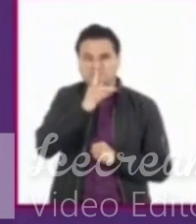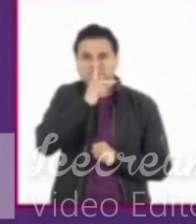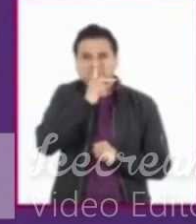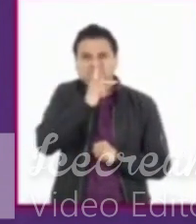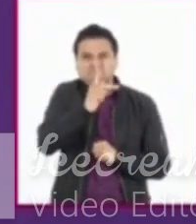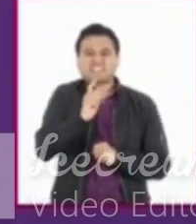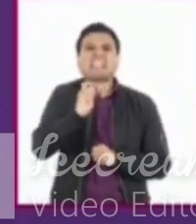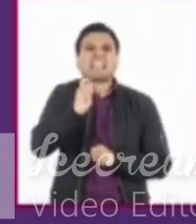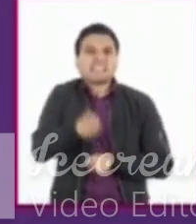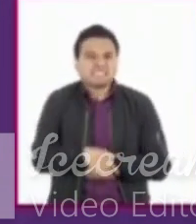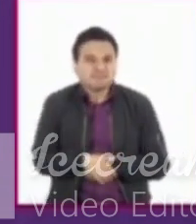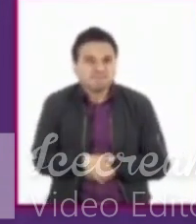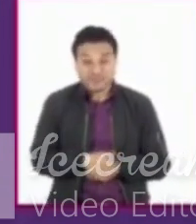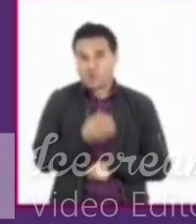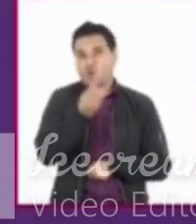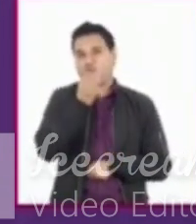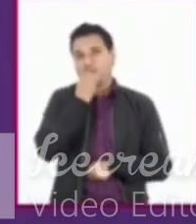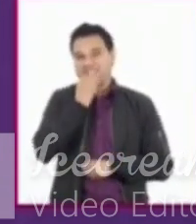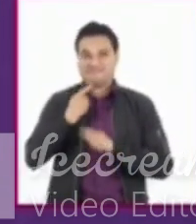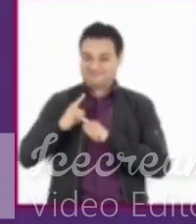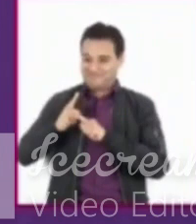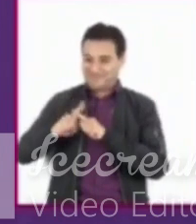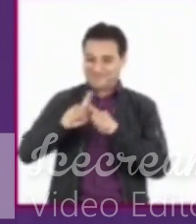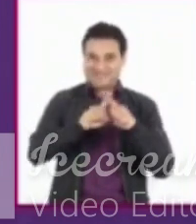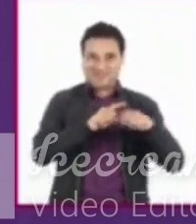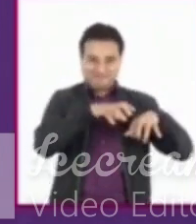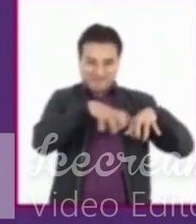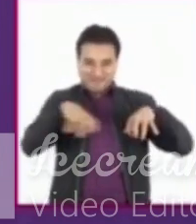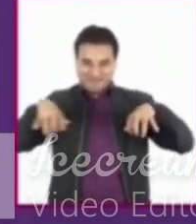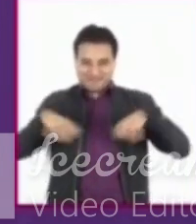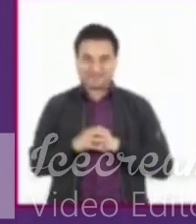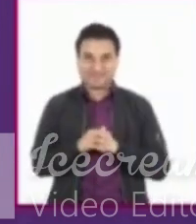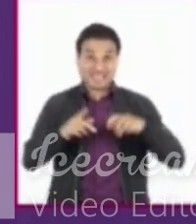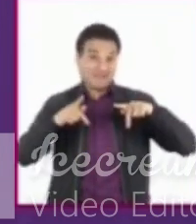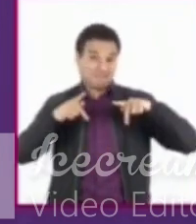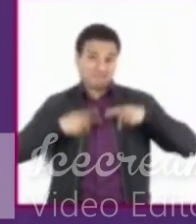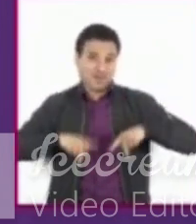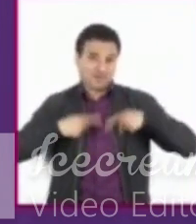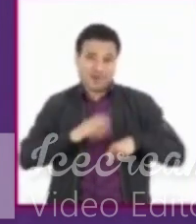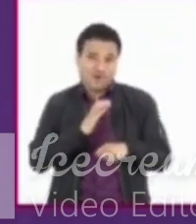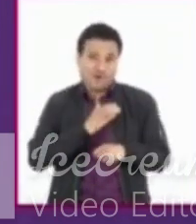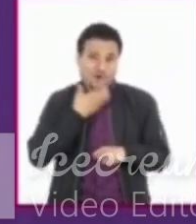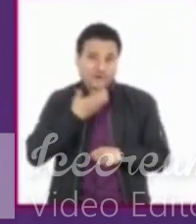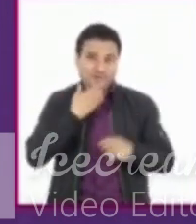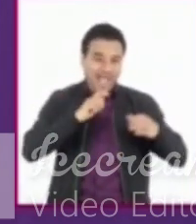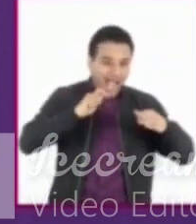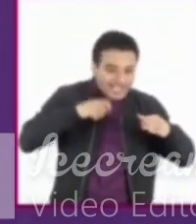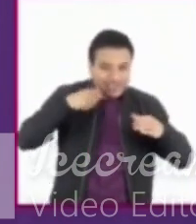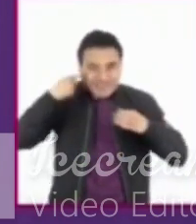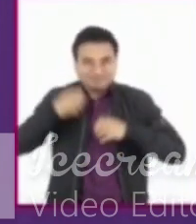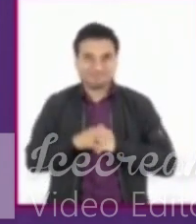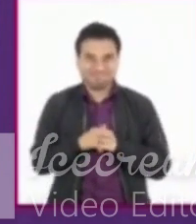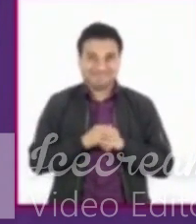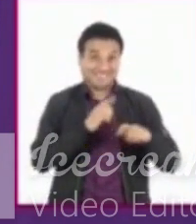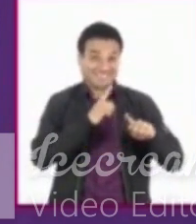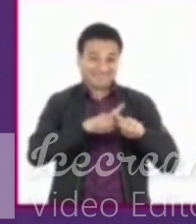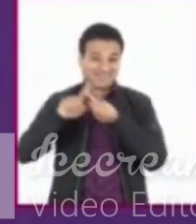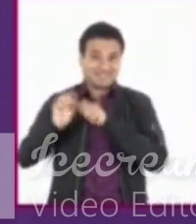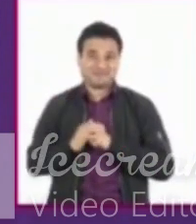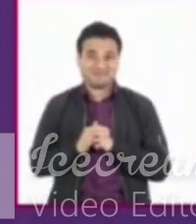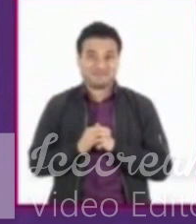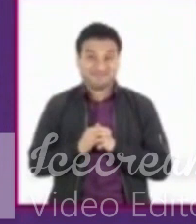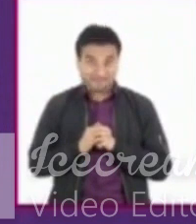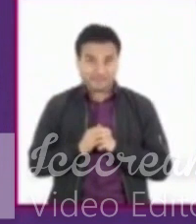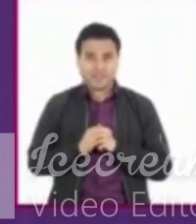entender al conjunto de alimentos que componen la forma en que los seres vivos nos nutrimos. Por eso, los alimentos